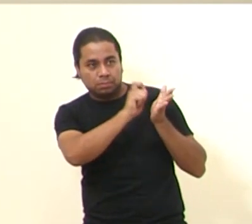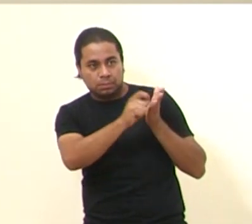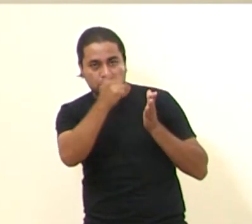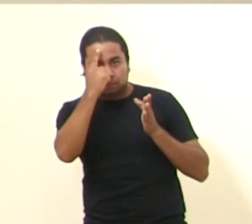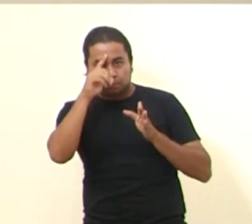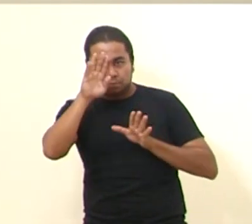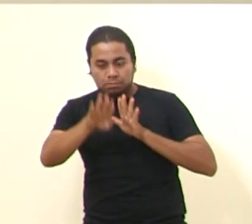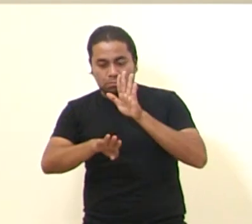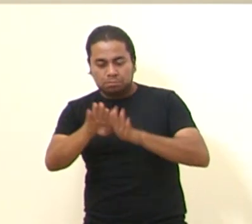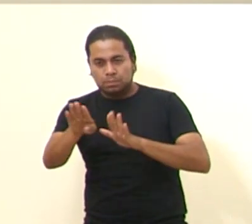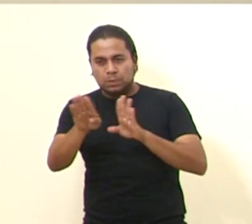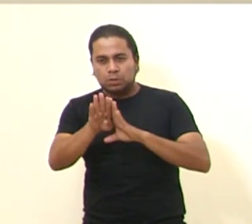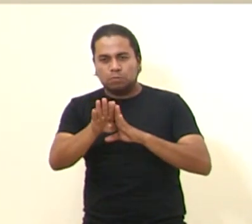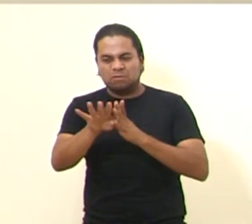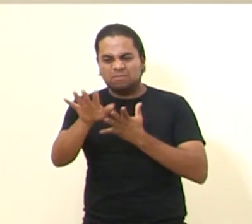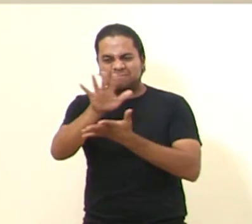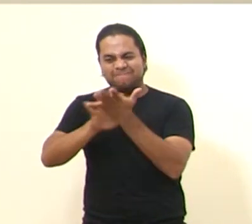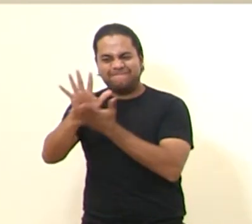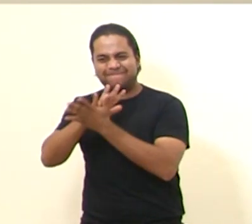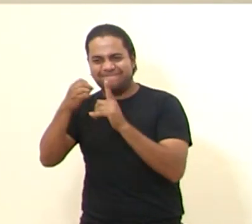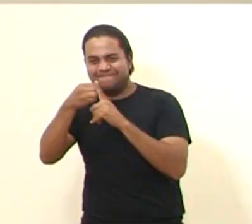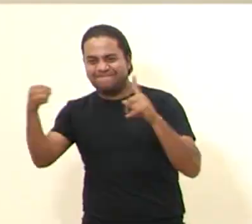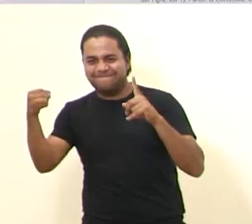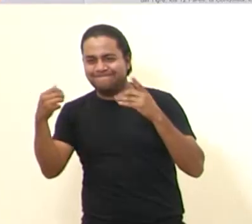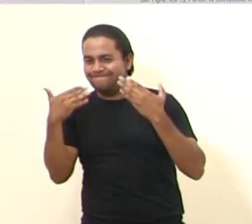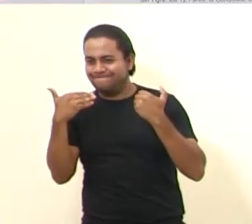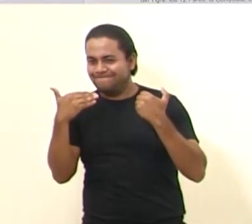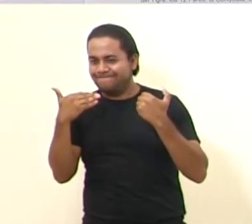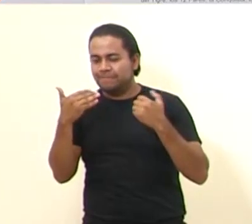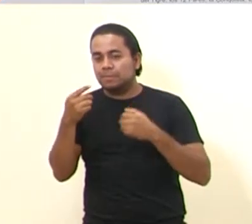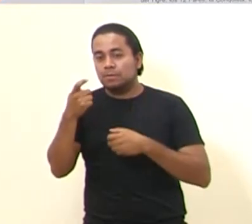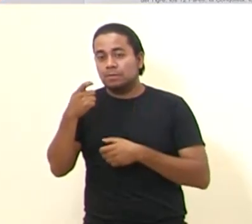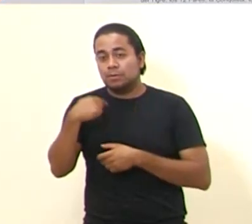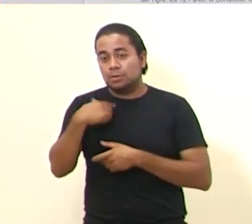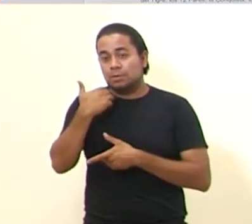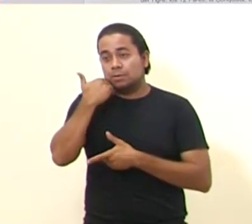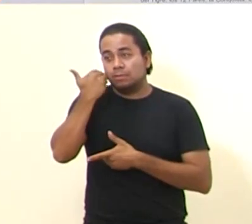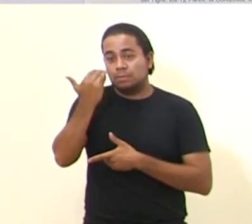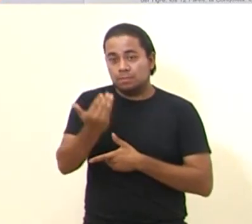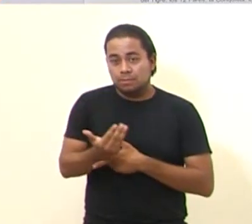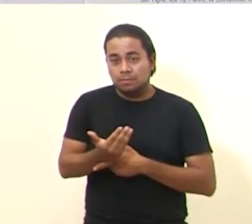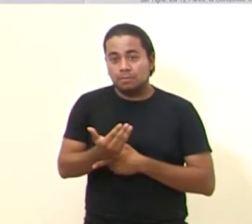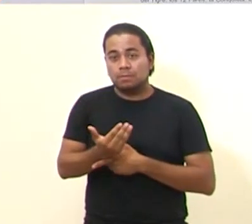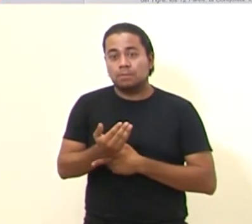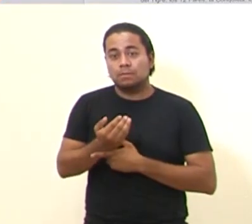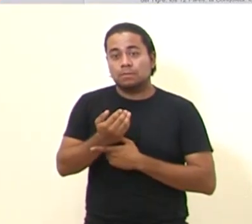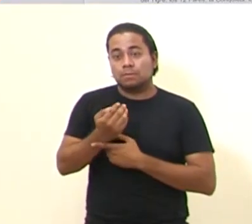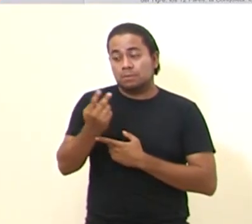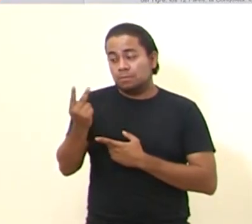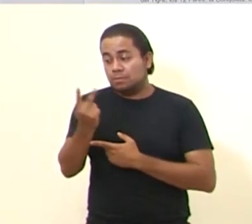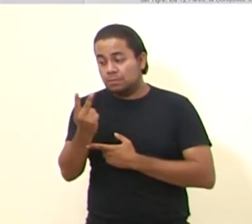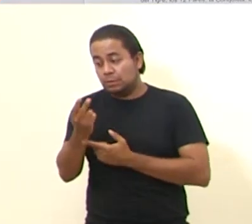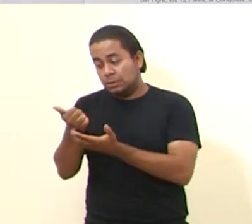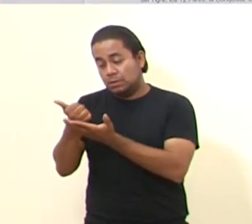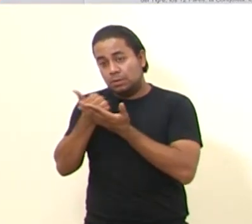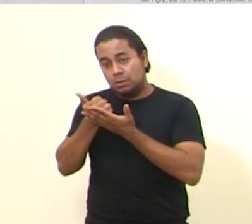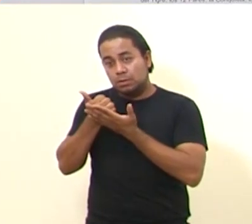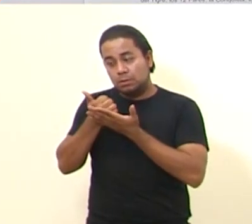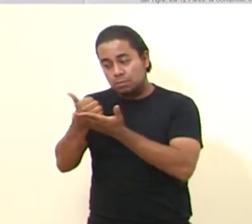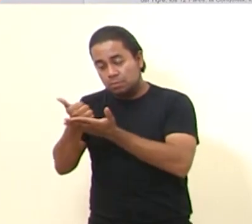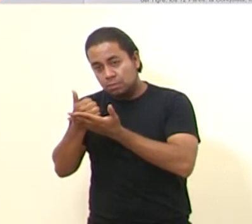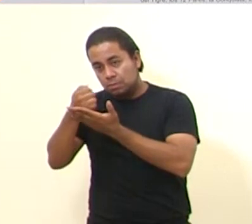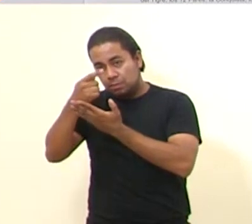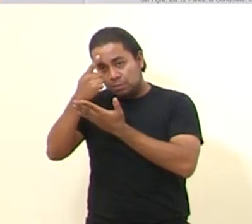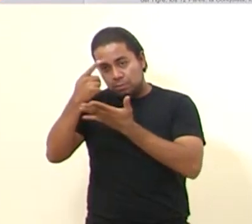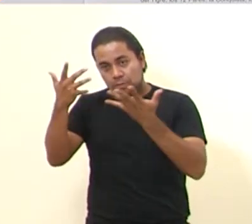en desorden. ¿Por qué? Porque quiero que juntos podamos encontrar la forma en que se hace una